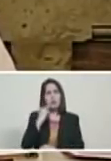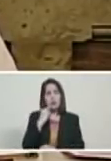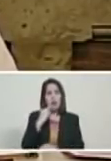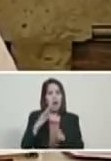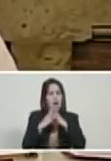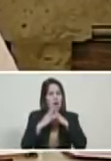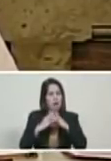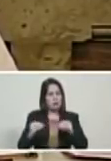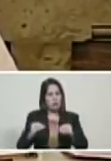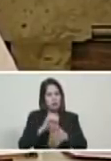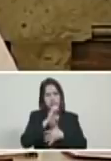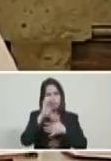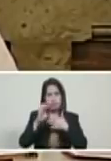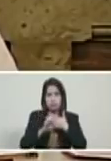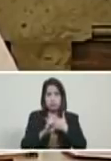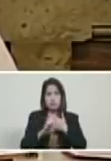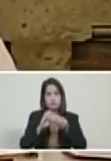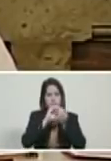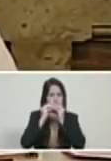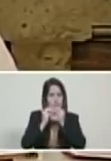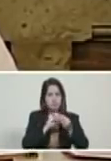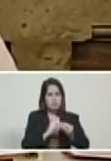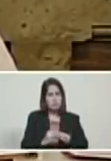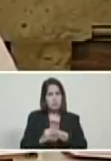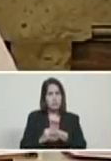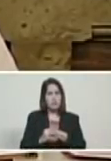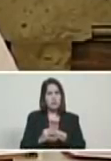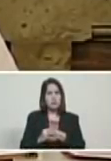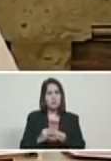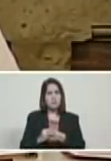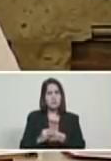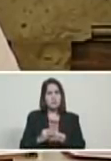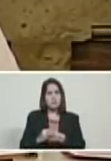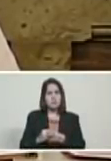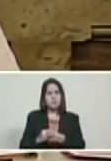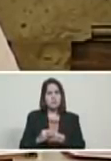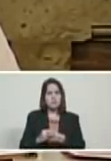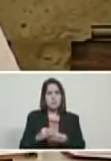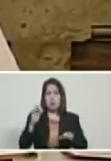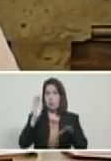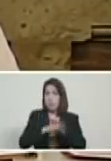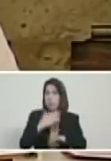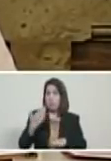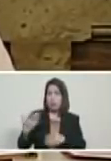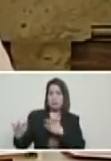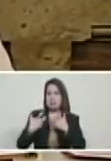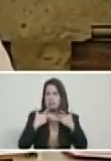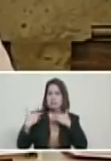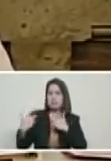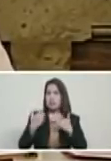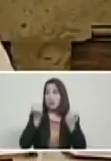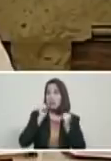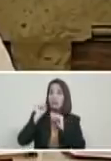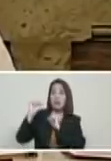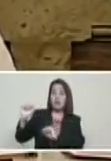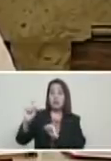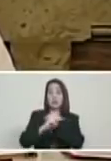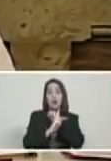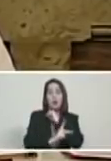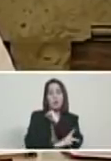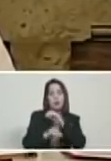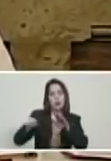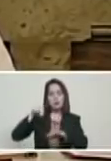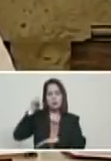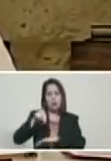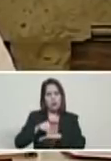Comando Estratégico Operacional de la Fuerza Armada Nacional Bolivariana, por la tremenda batalla que están dando en defensa de los parques nacionales,